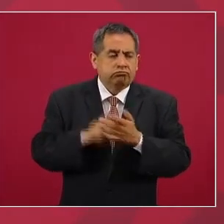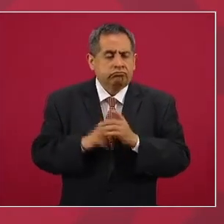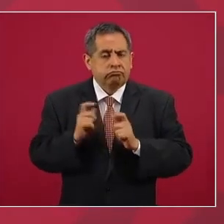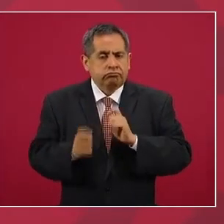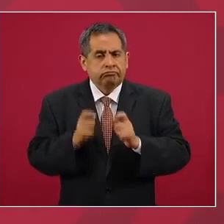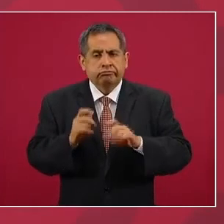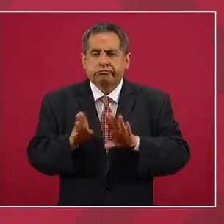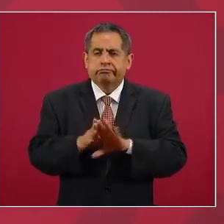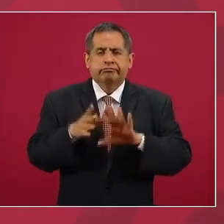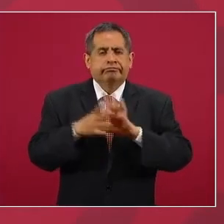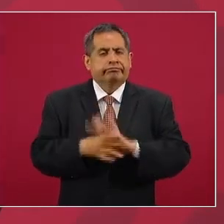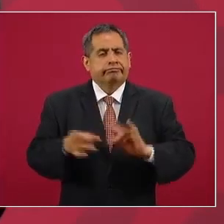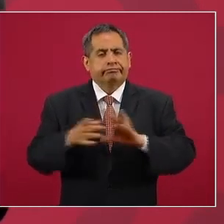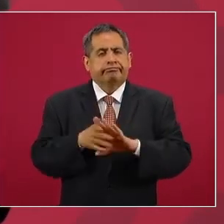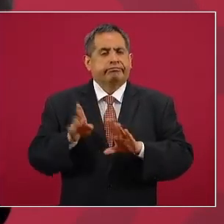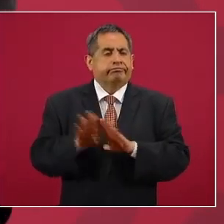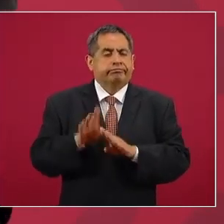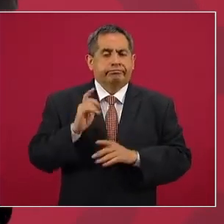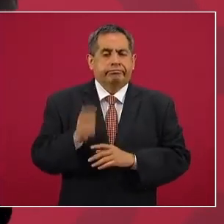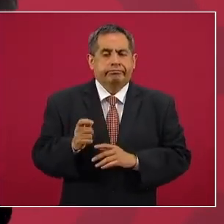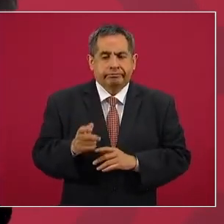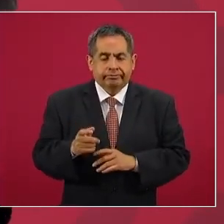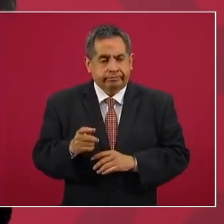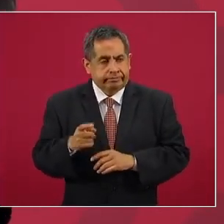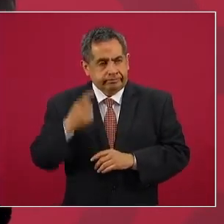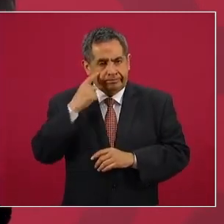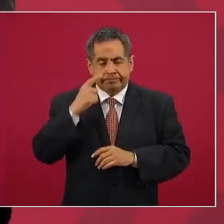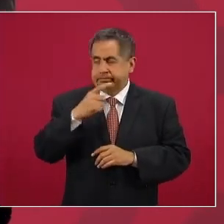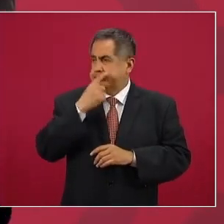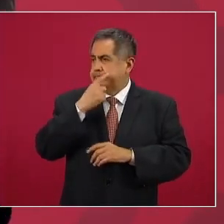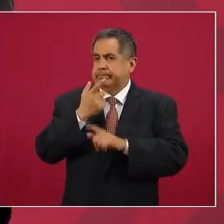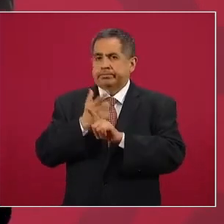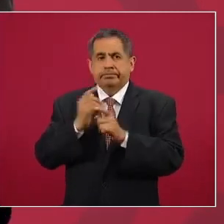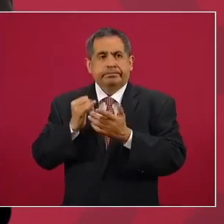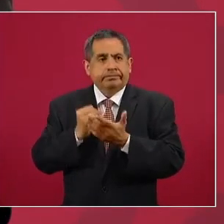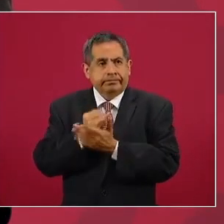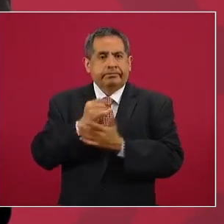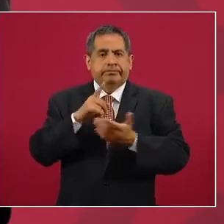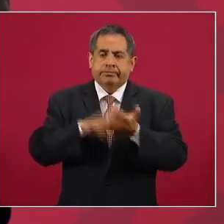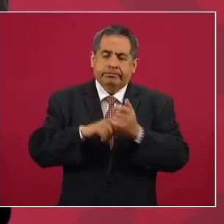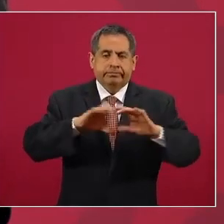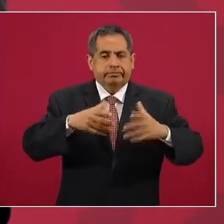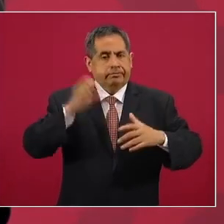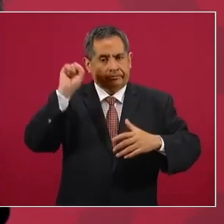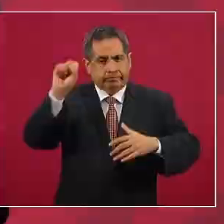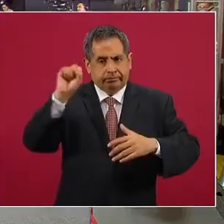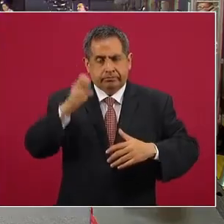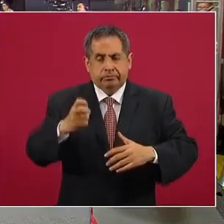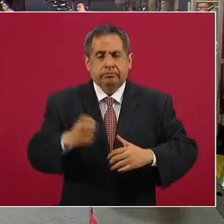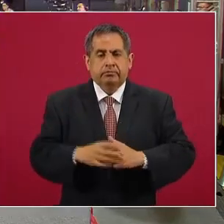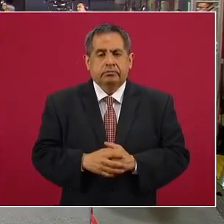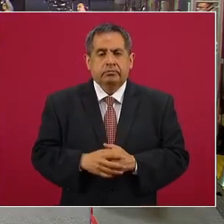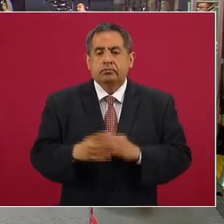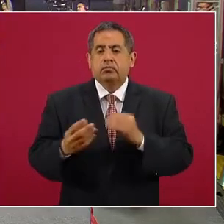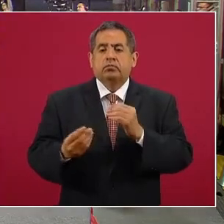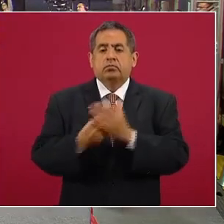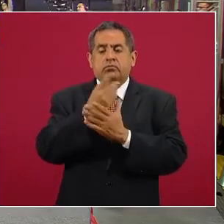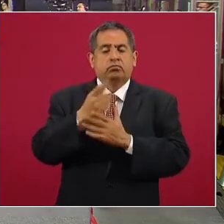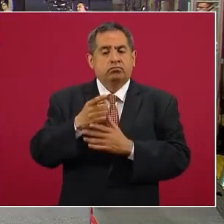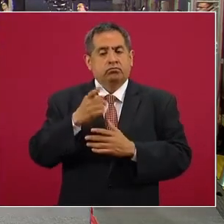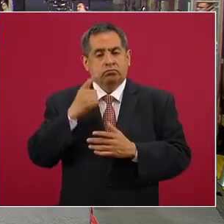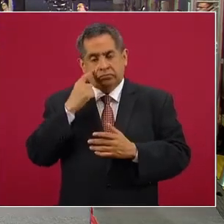todo lo relacionado con la democracia en los sindicatos, sí, con la nueva